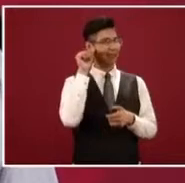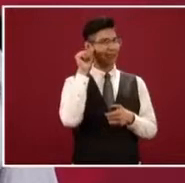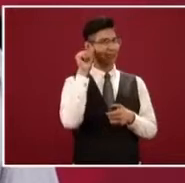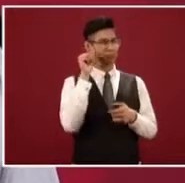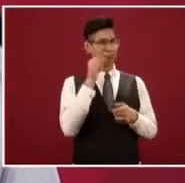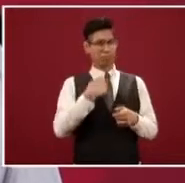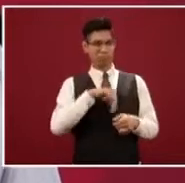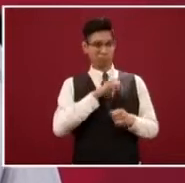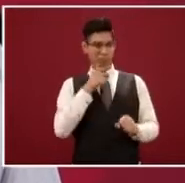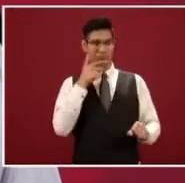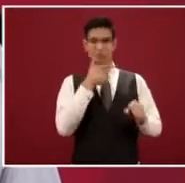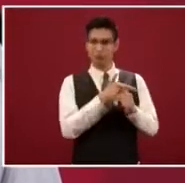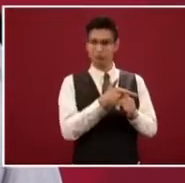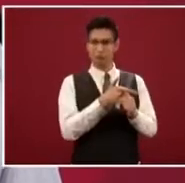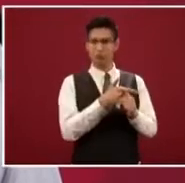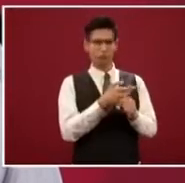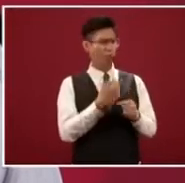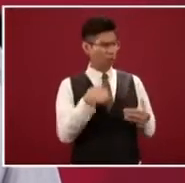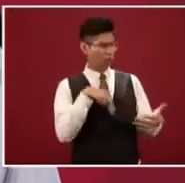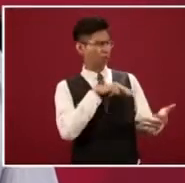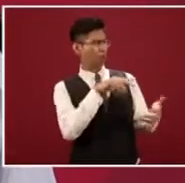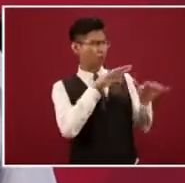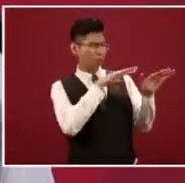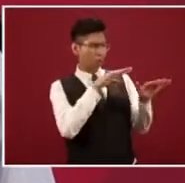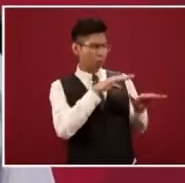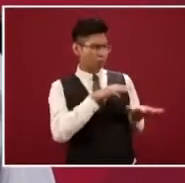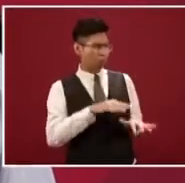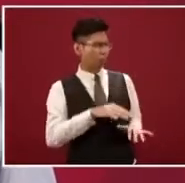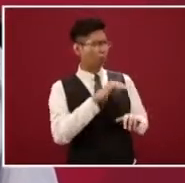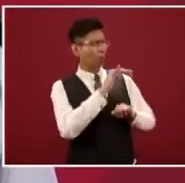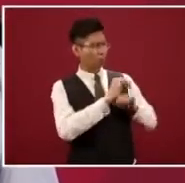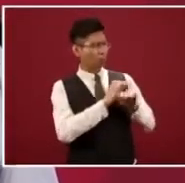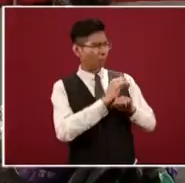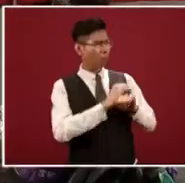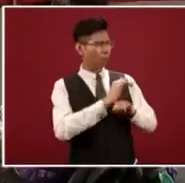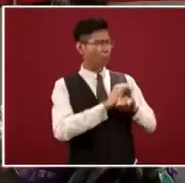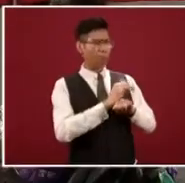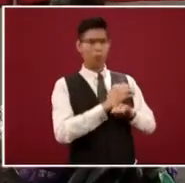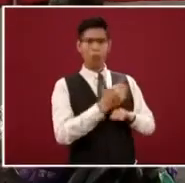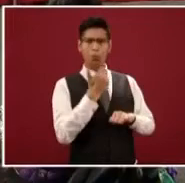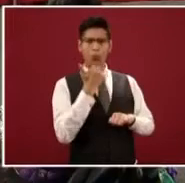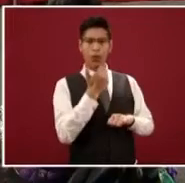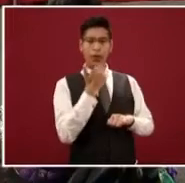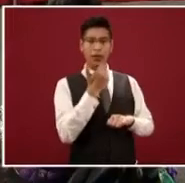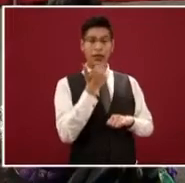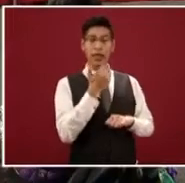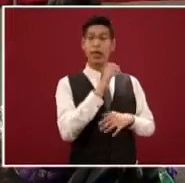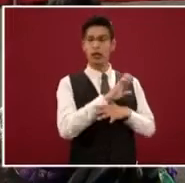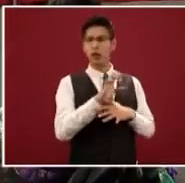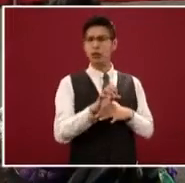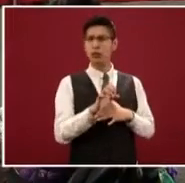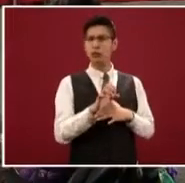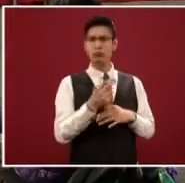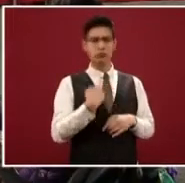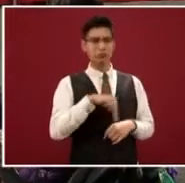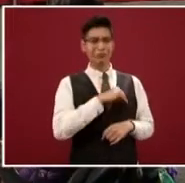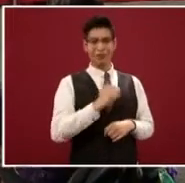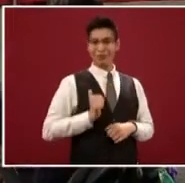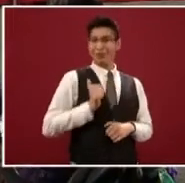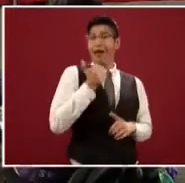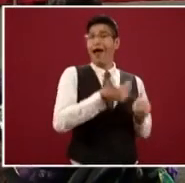con un muy buen tiempo para poder tomar estas acciones, de que este es un grupo que principalmente tiene